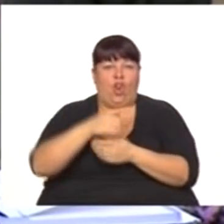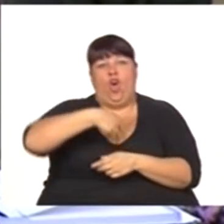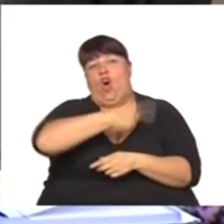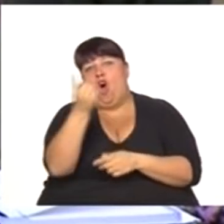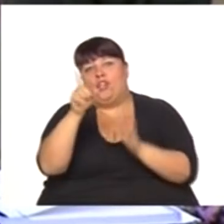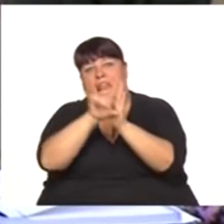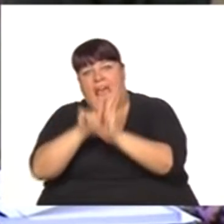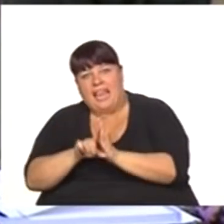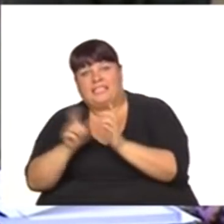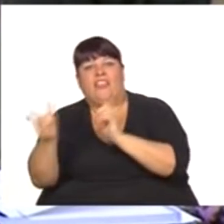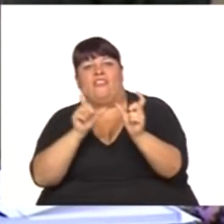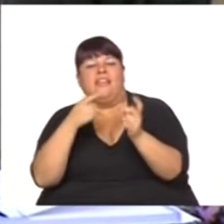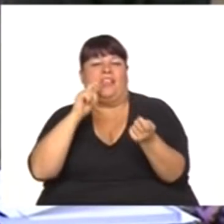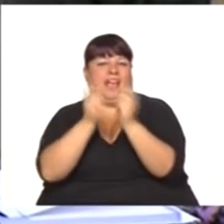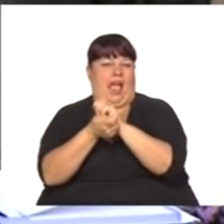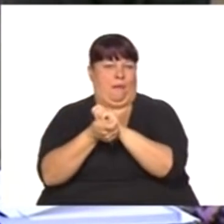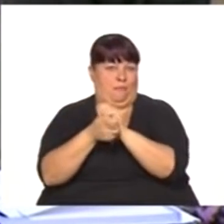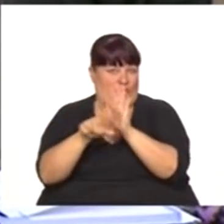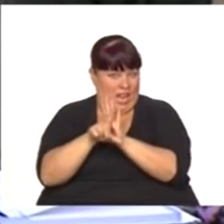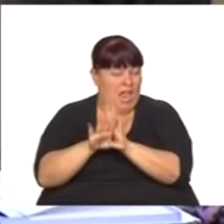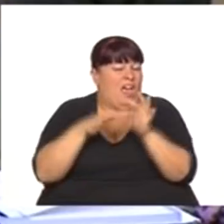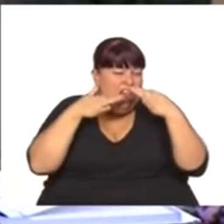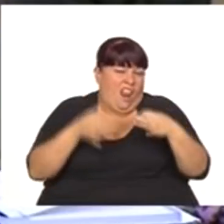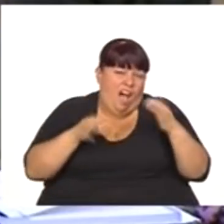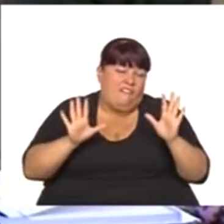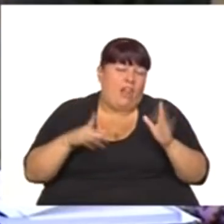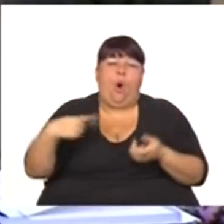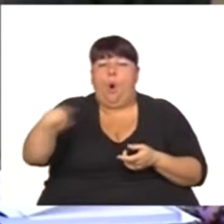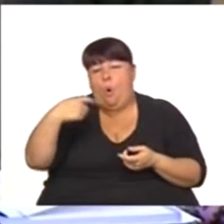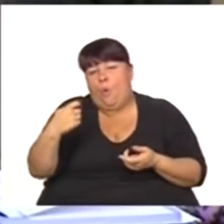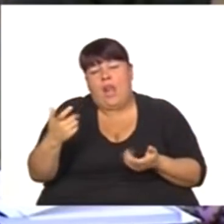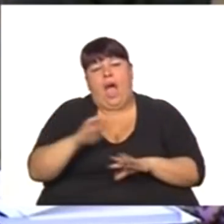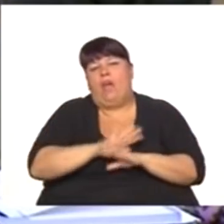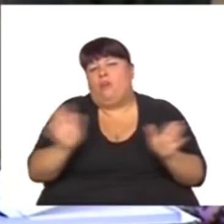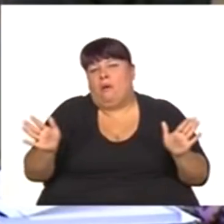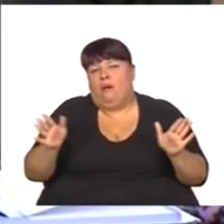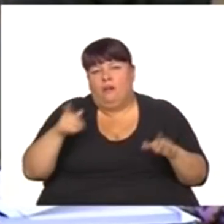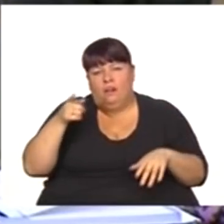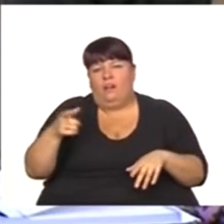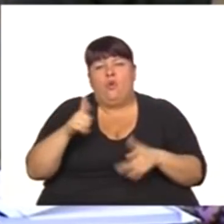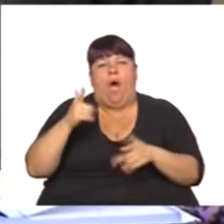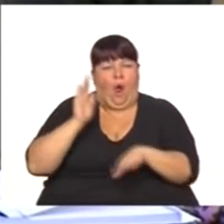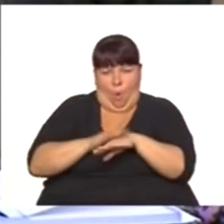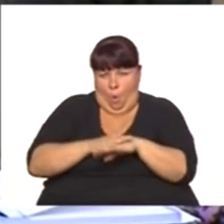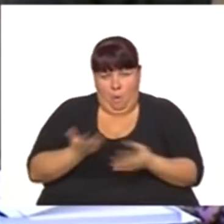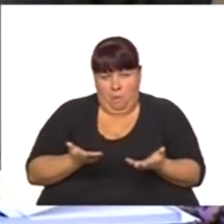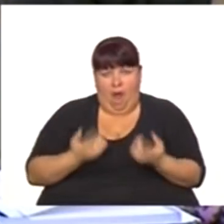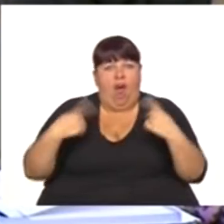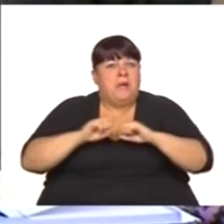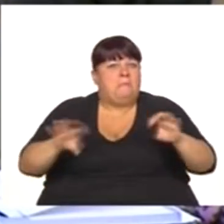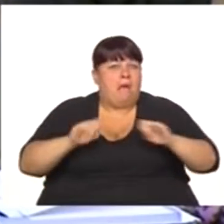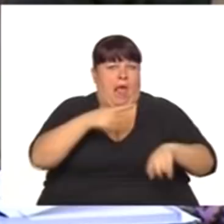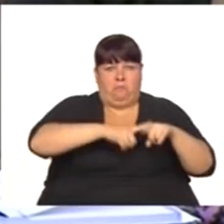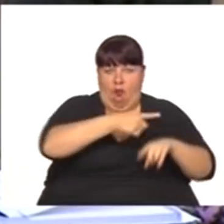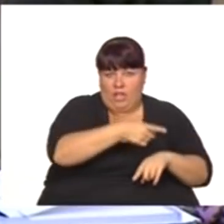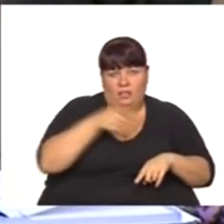del paquete que está complementado por la reforma. Pero la verdad es que los jubilados no tienen ninguna responsabilidad por las cosas